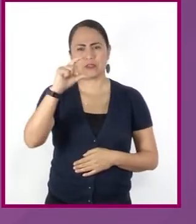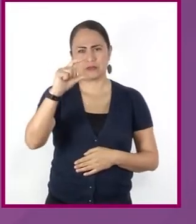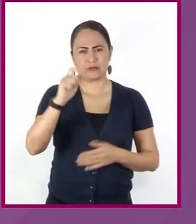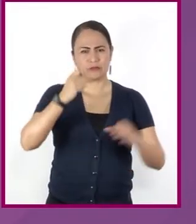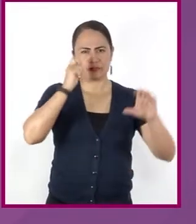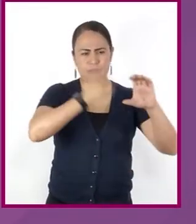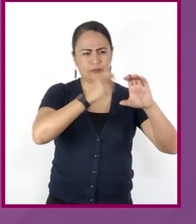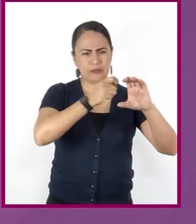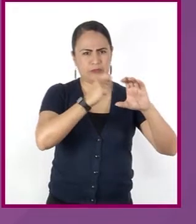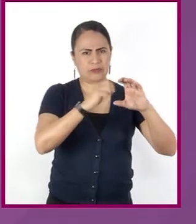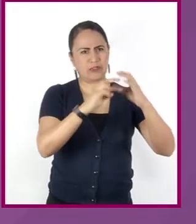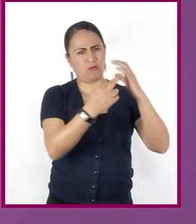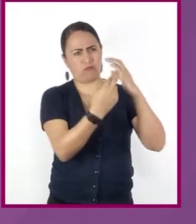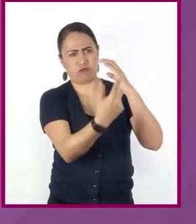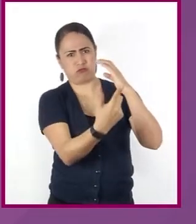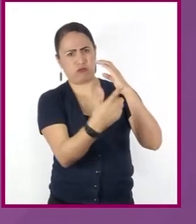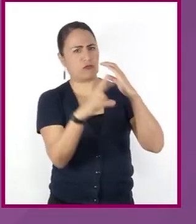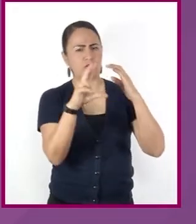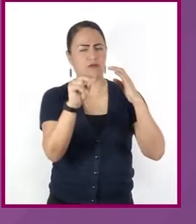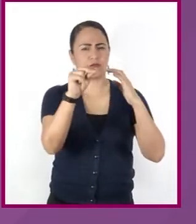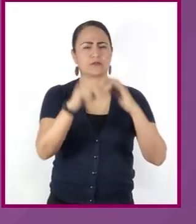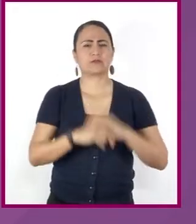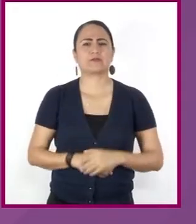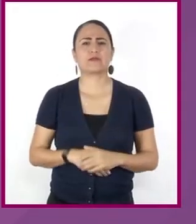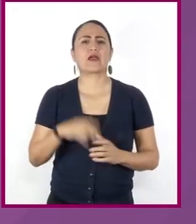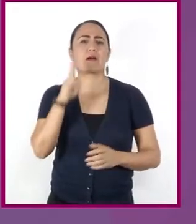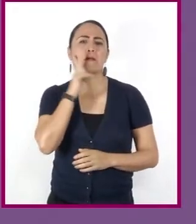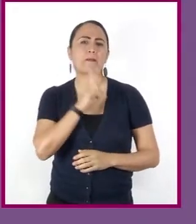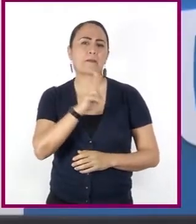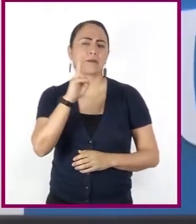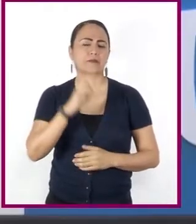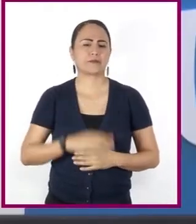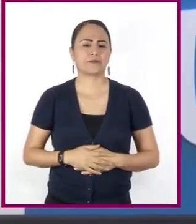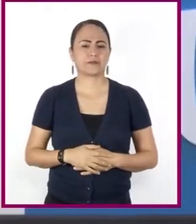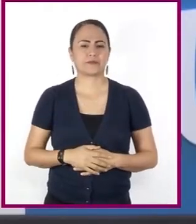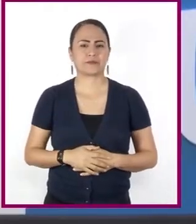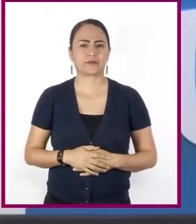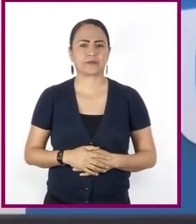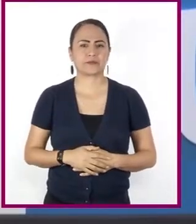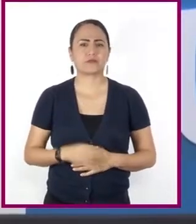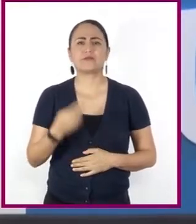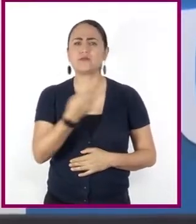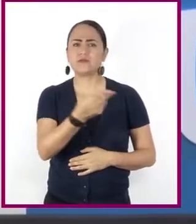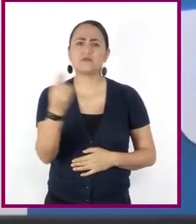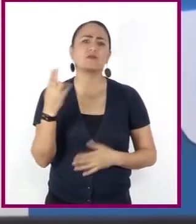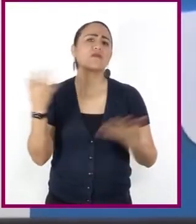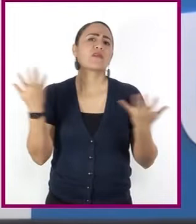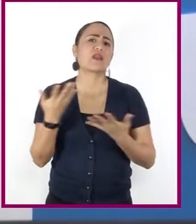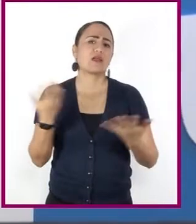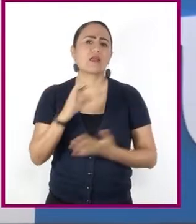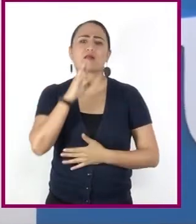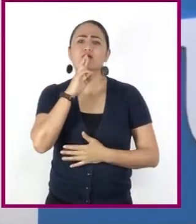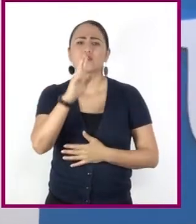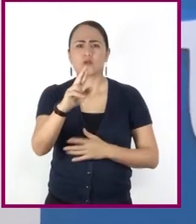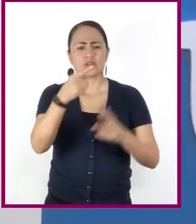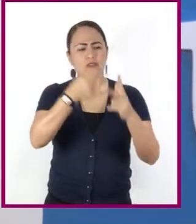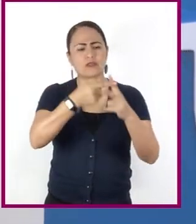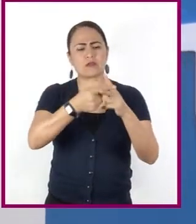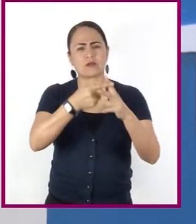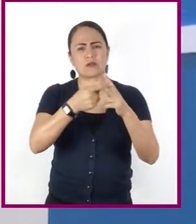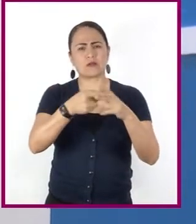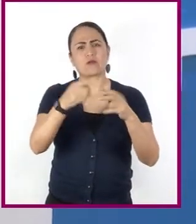no dañaría la tubería. Vamos a cumplir el reto. ¿Qué harían ustedes para resolver la situación